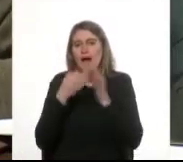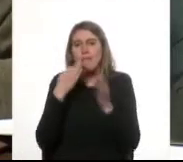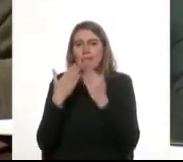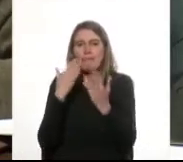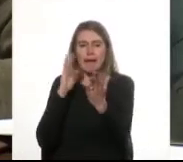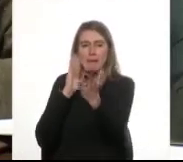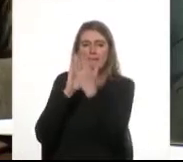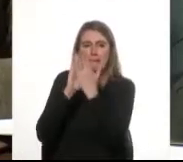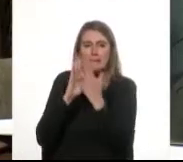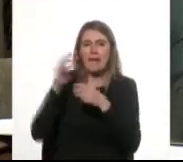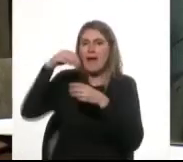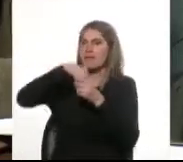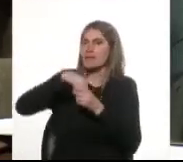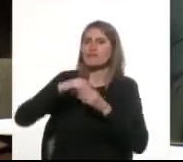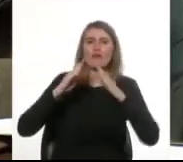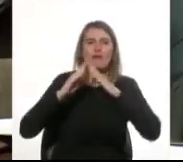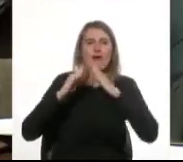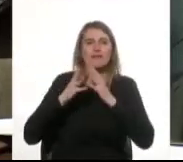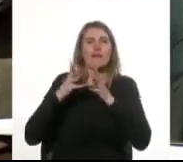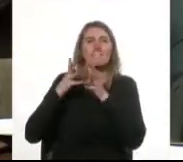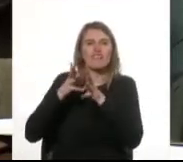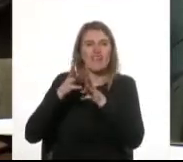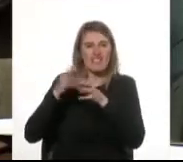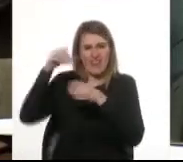en la casa de batalla.